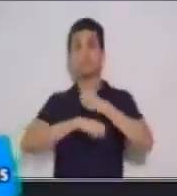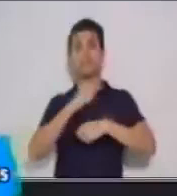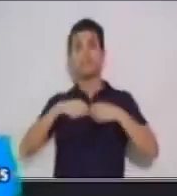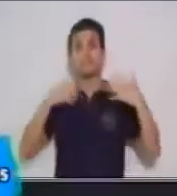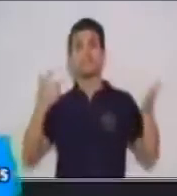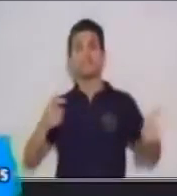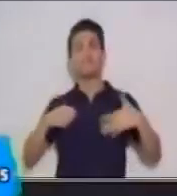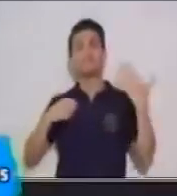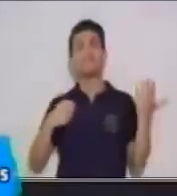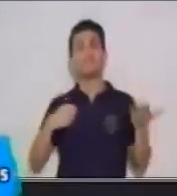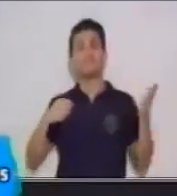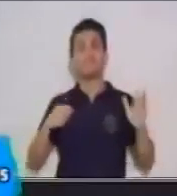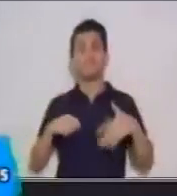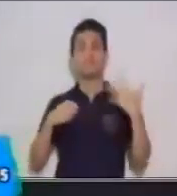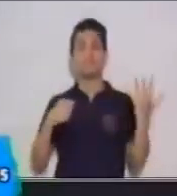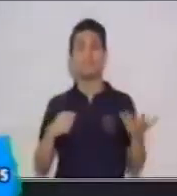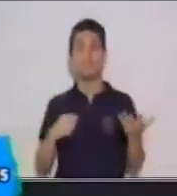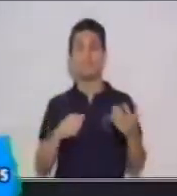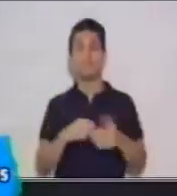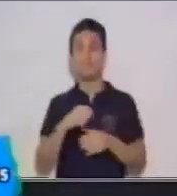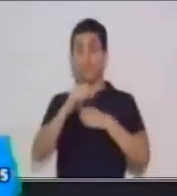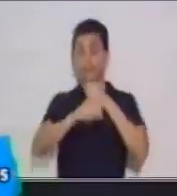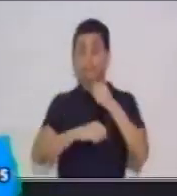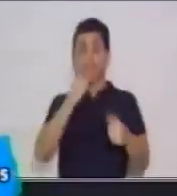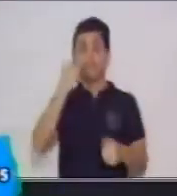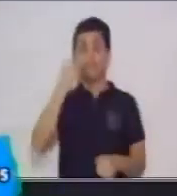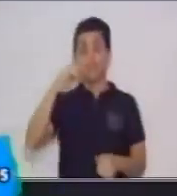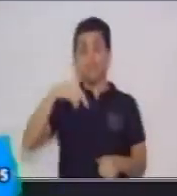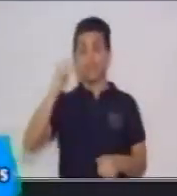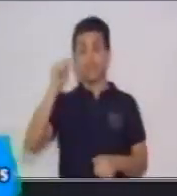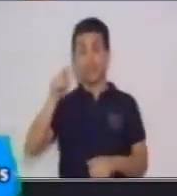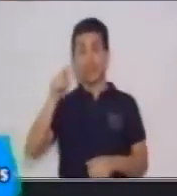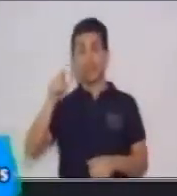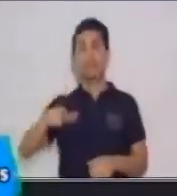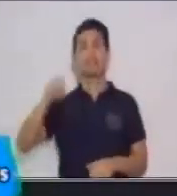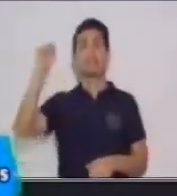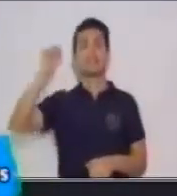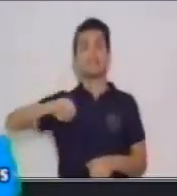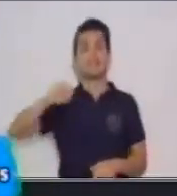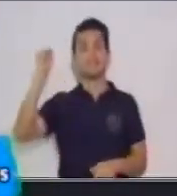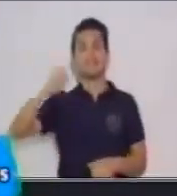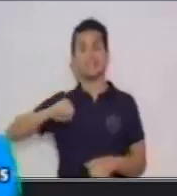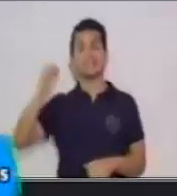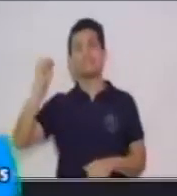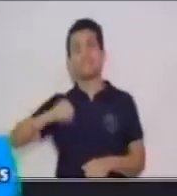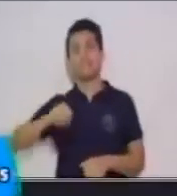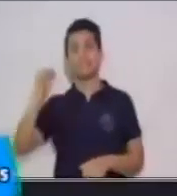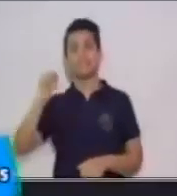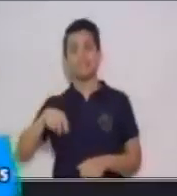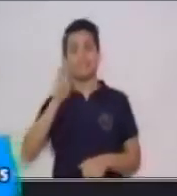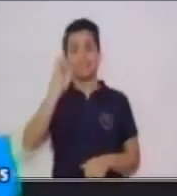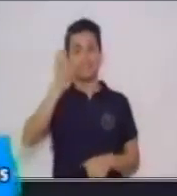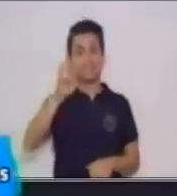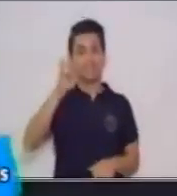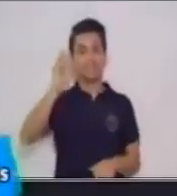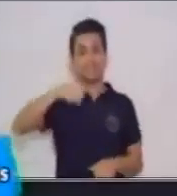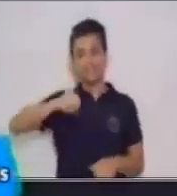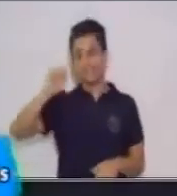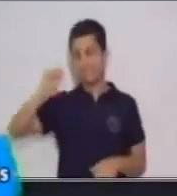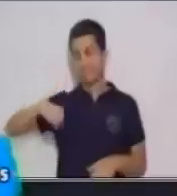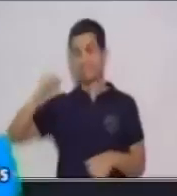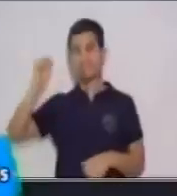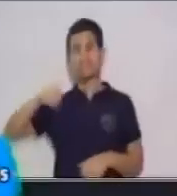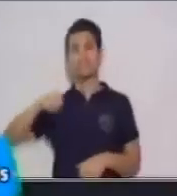¿Qué será? ¿Qué será? ¡Final! ¡Final! Sí, sí, sí, eso sí, sí, sí, eso sí,